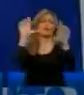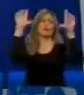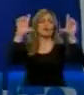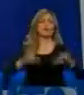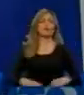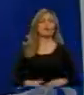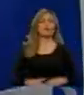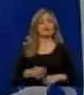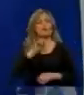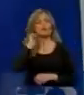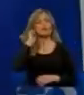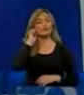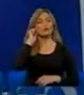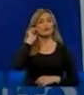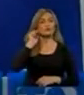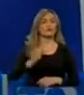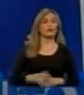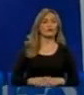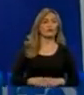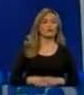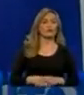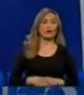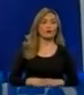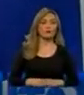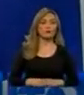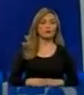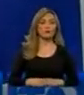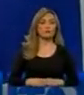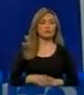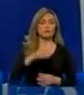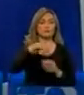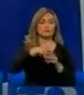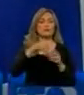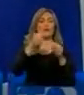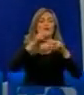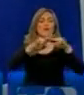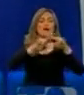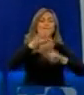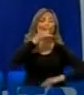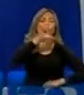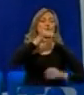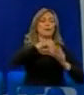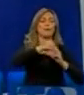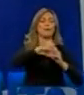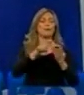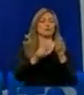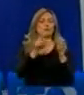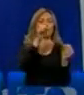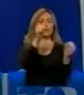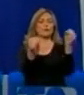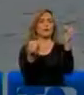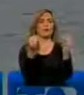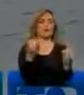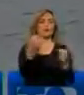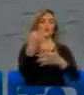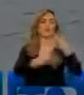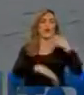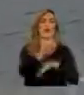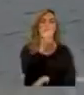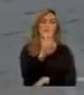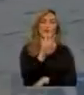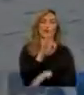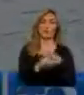Se mantiene las tres personas por cada taxi más el chofer del taxi. Y con la